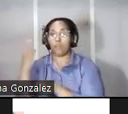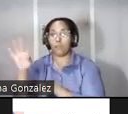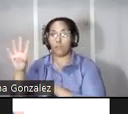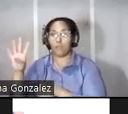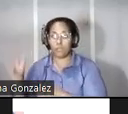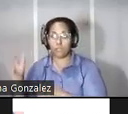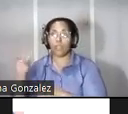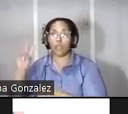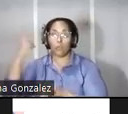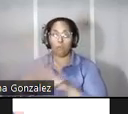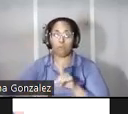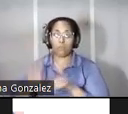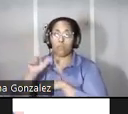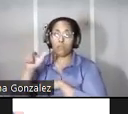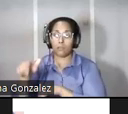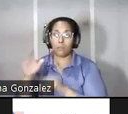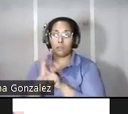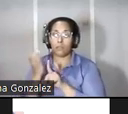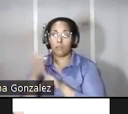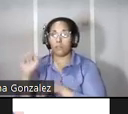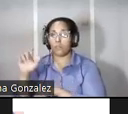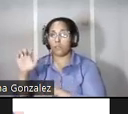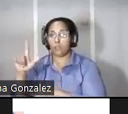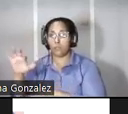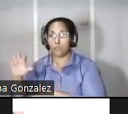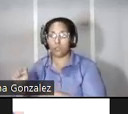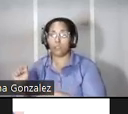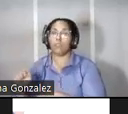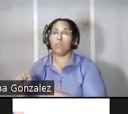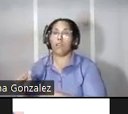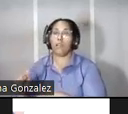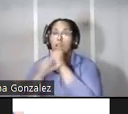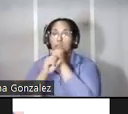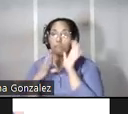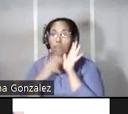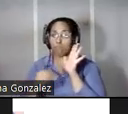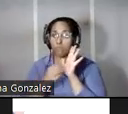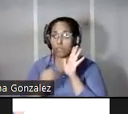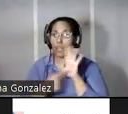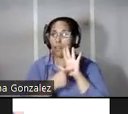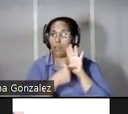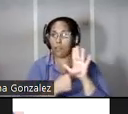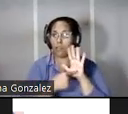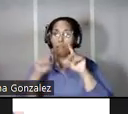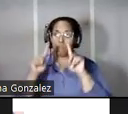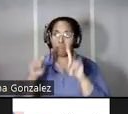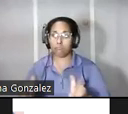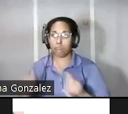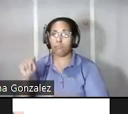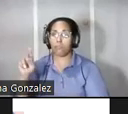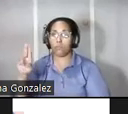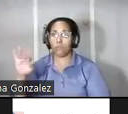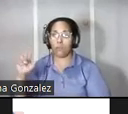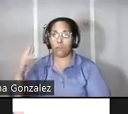47, 2 meses después del caso de Eloísa, se reseñaba en la prensa que las pruebas de tuberculina que